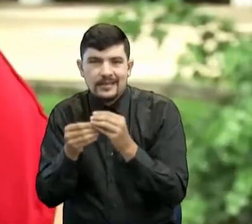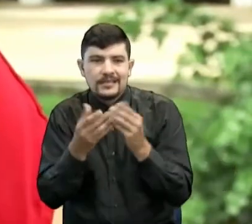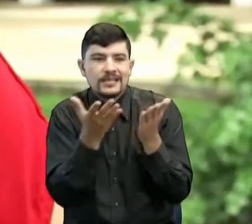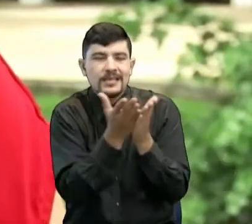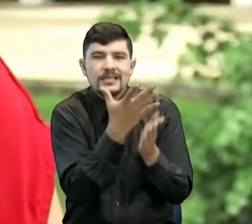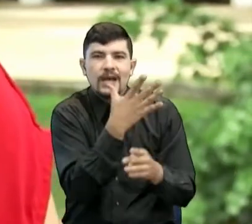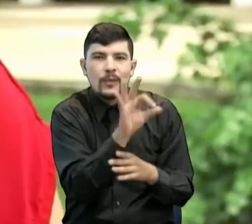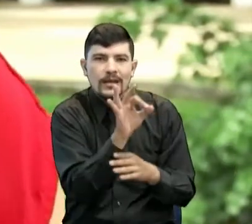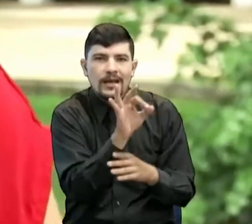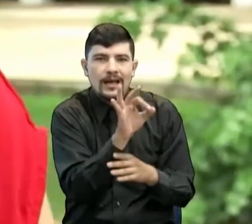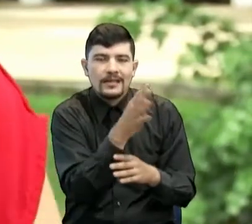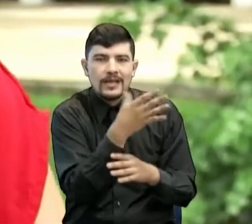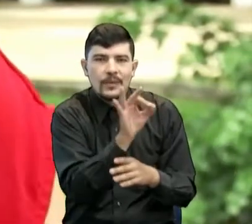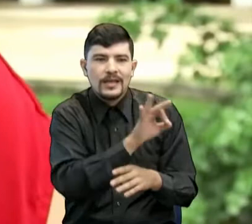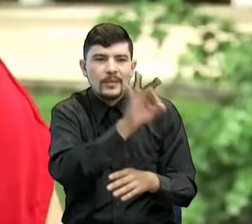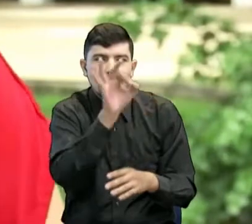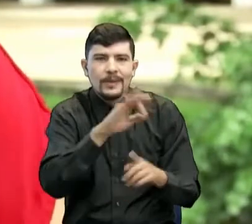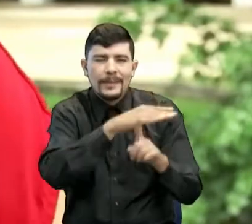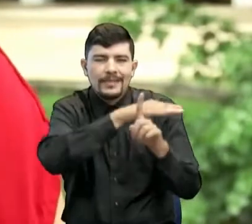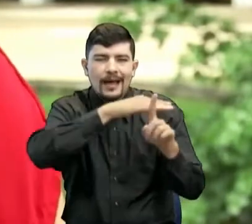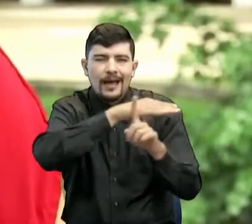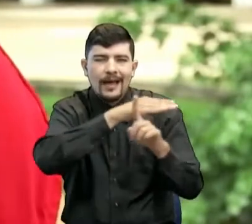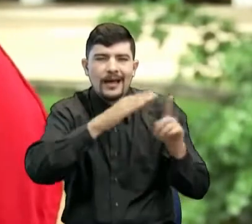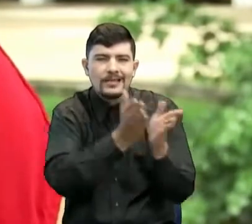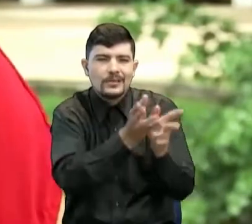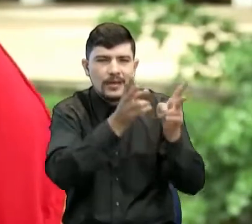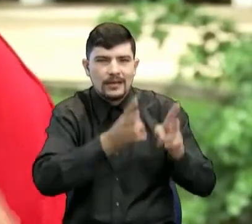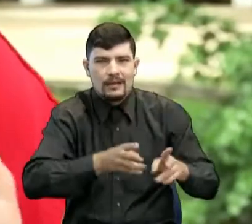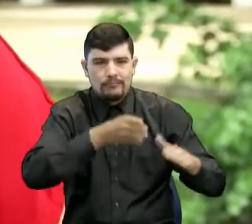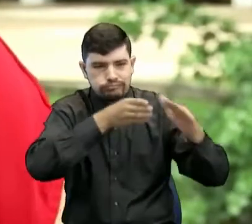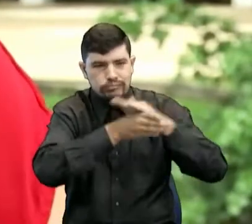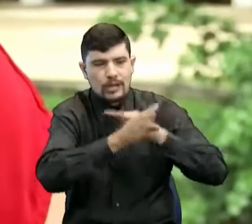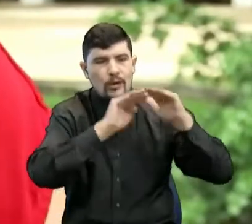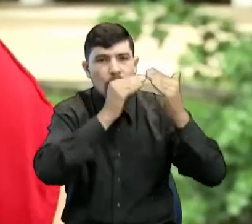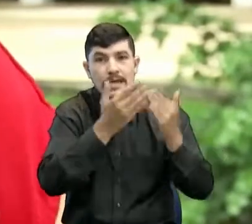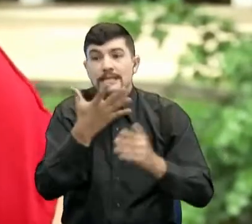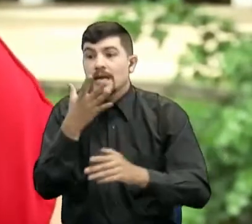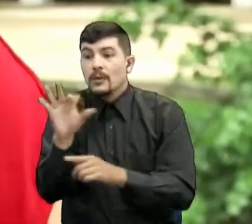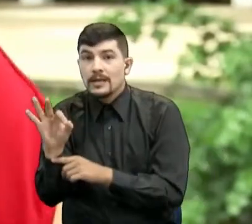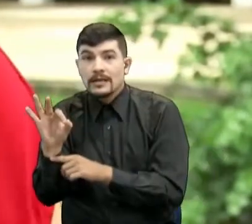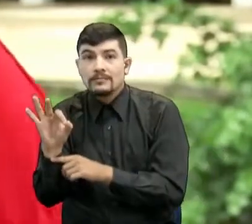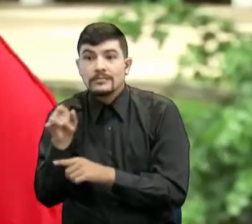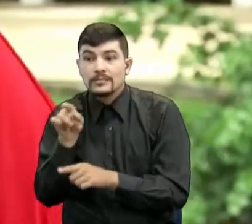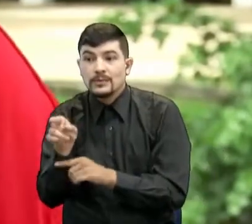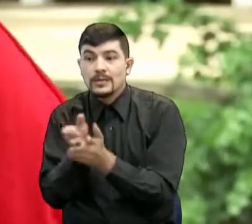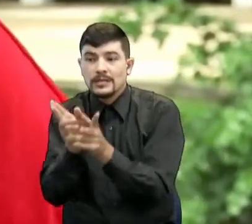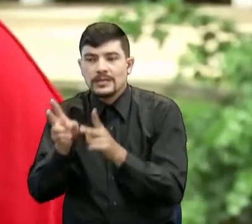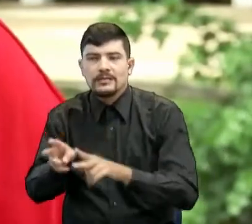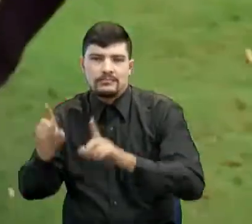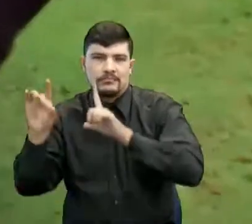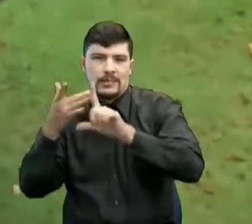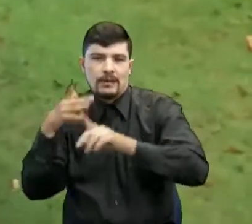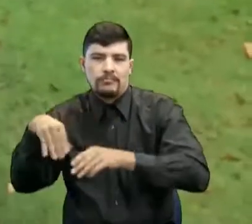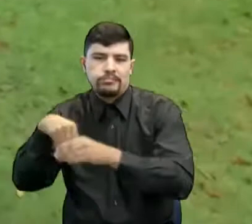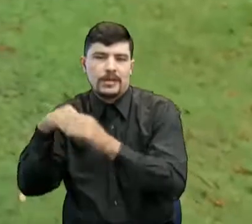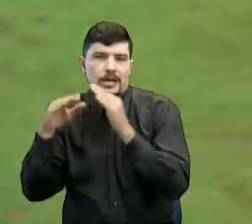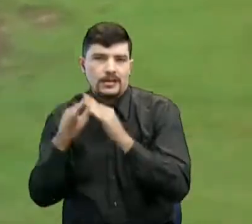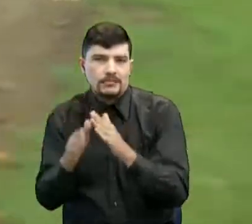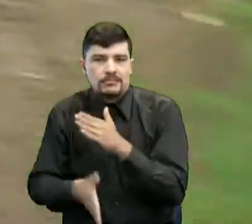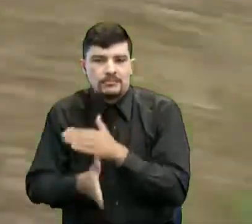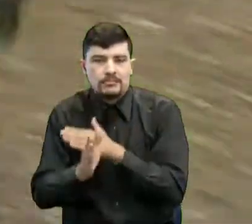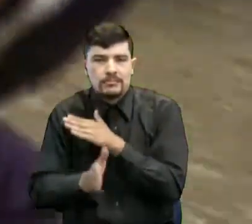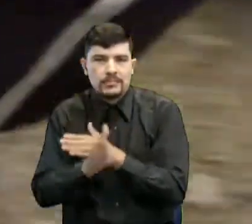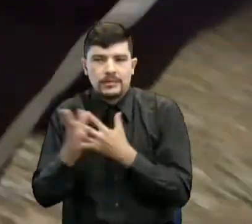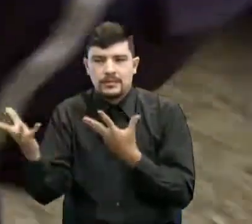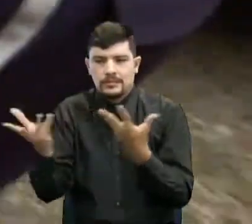información que se está trabajando. Entonces se maneja alternadamente y se fortalece todo ese proceso de aprendizaje. Todas esas